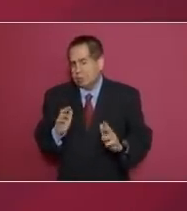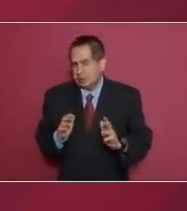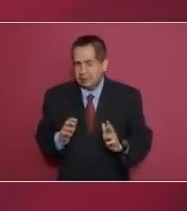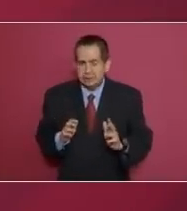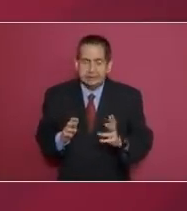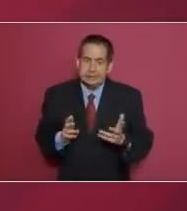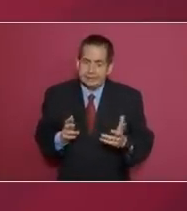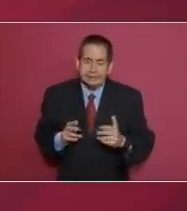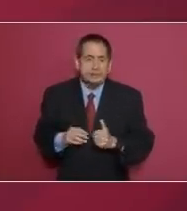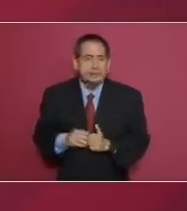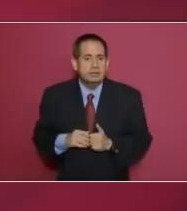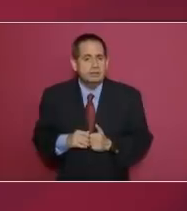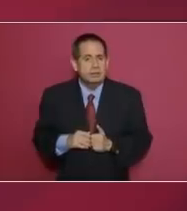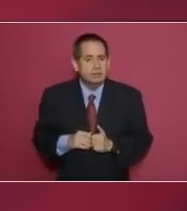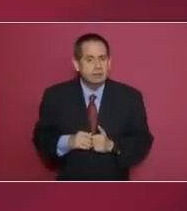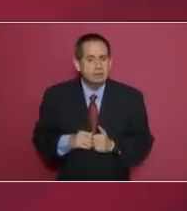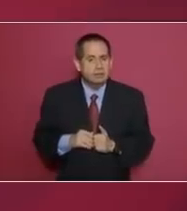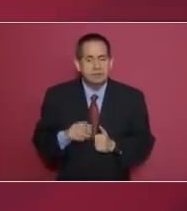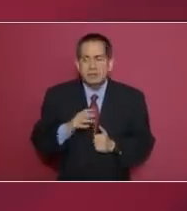Hay